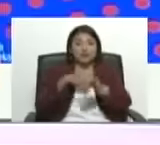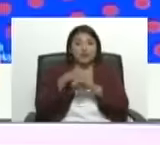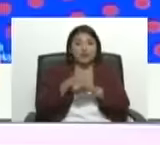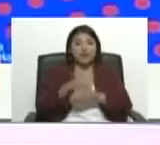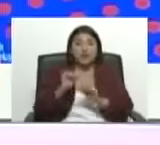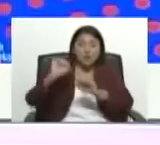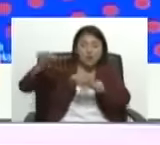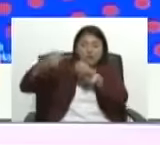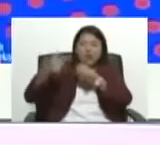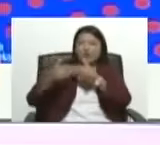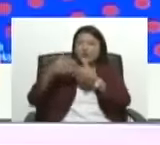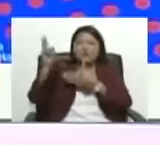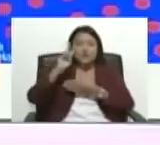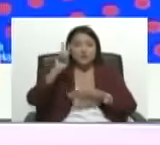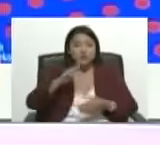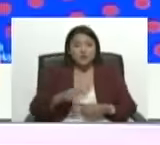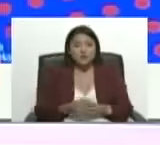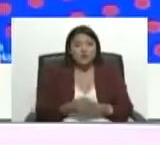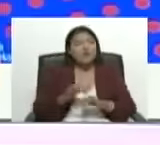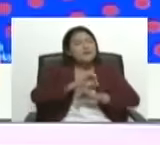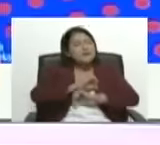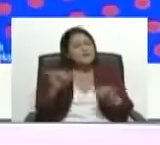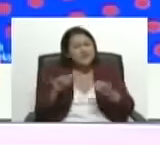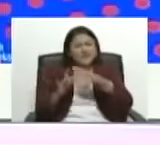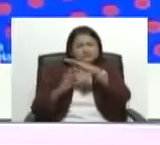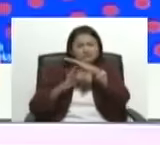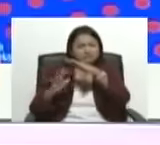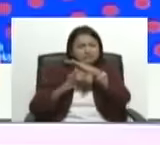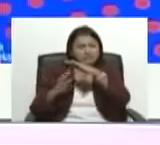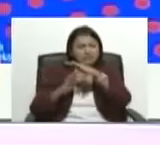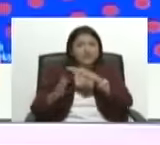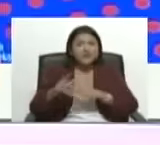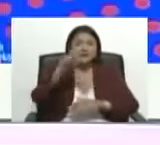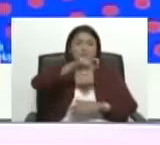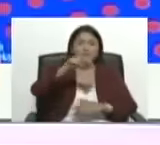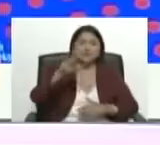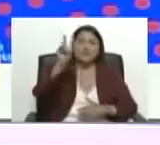Cese la cobardía y cese el ataque a nuestros migrantes y a nuestros connacionales.